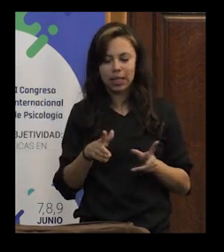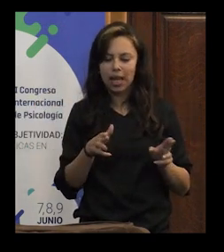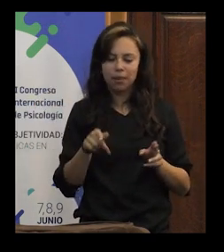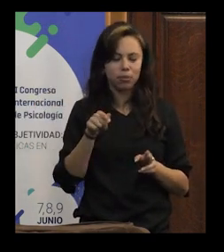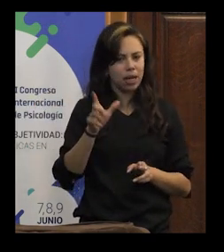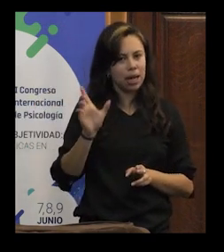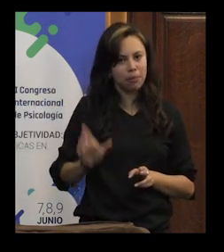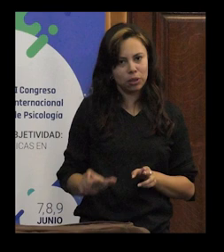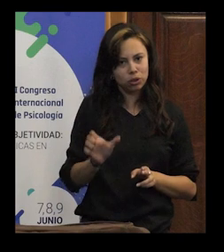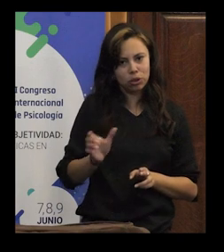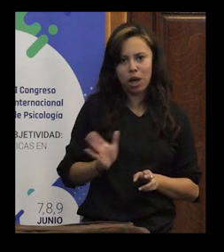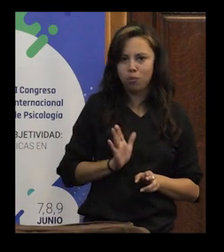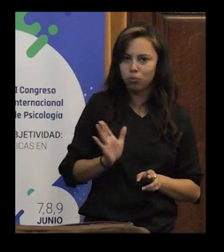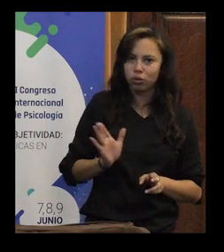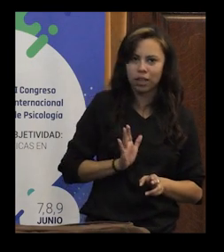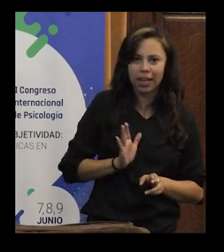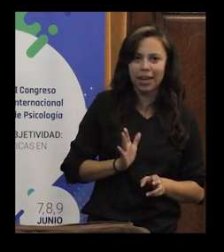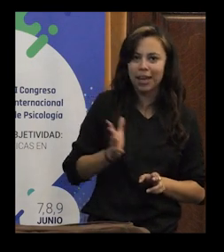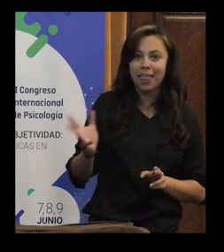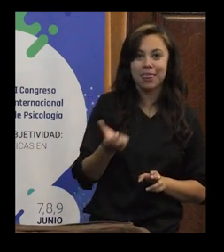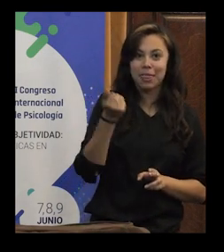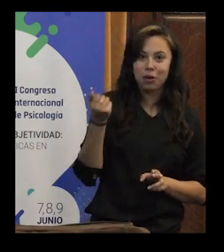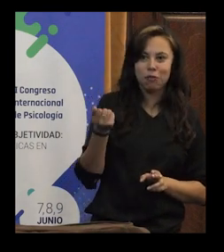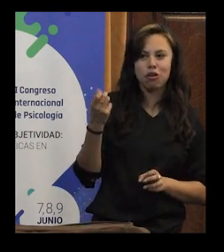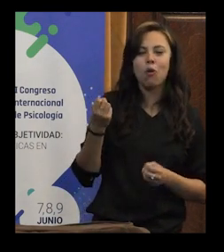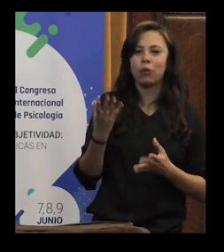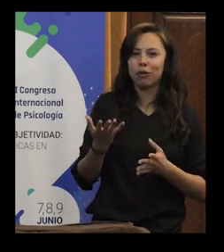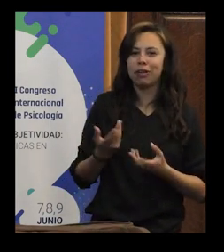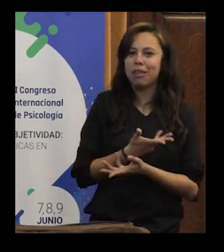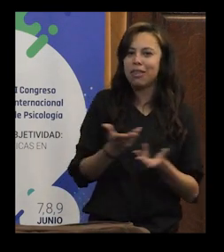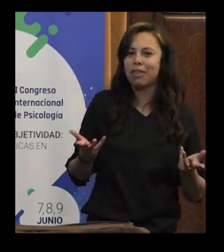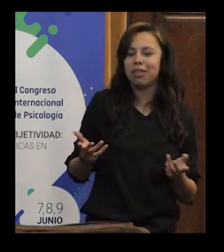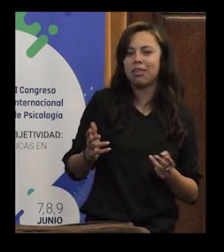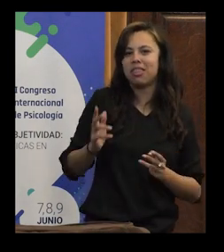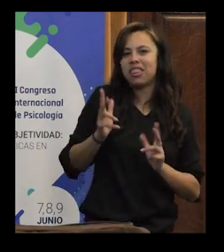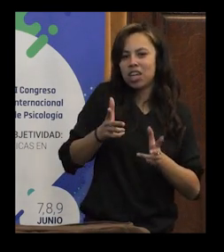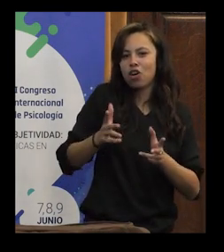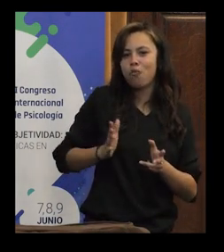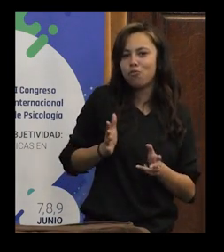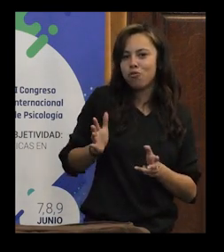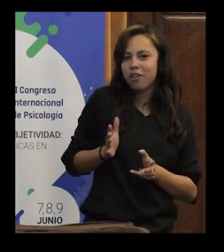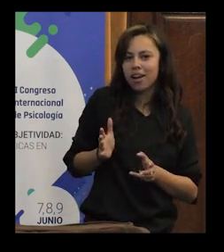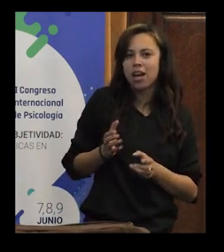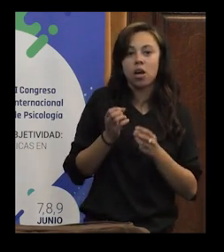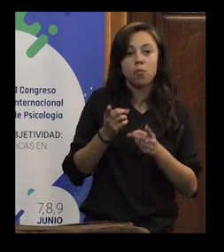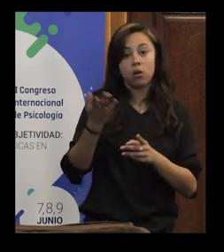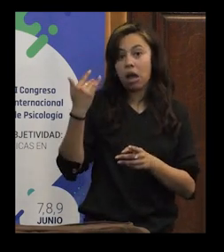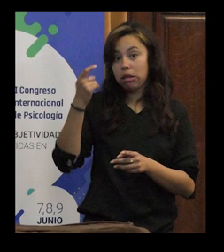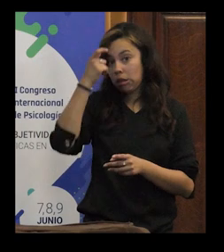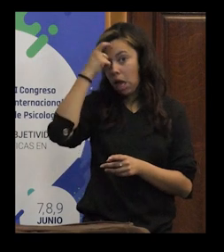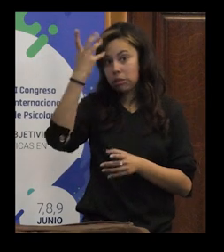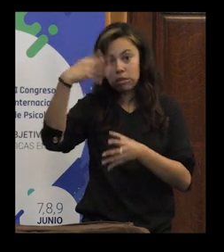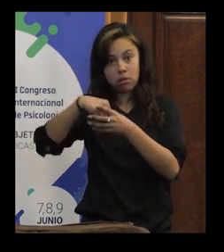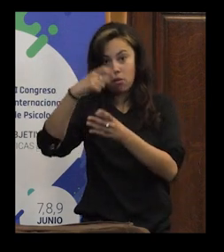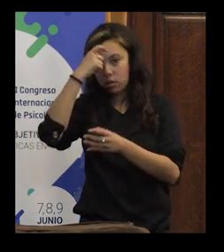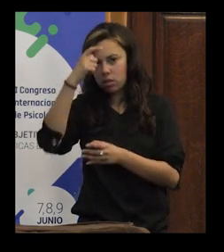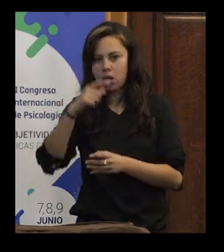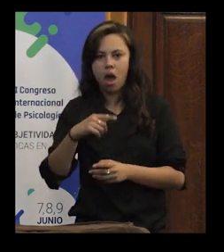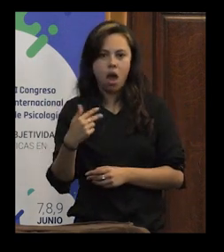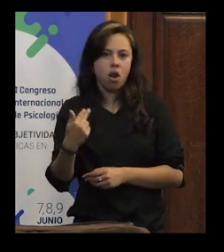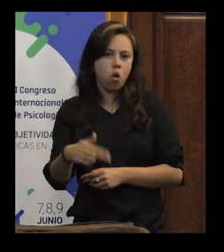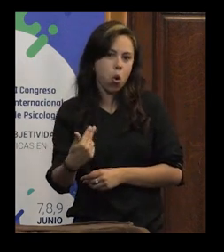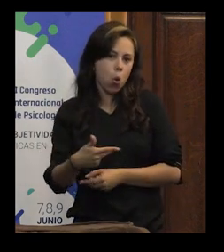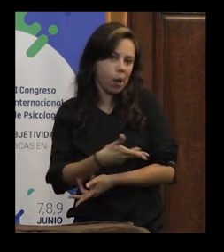porque en general las mujeres en la ciencia no son muy visibles, ¿sí? Y se ha